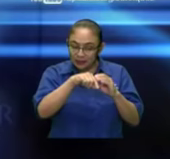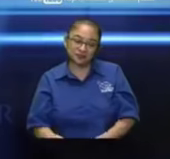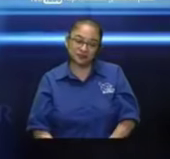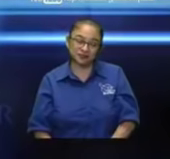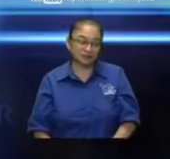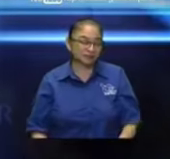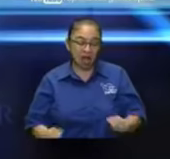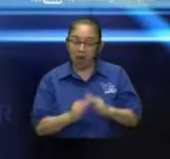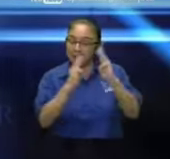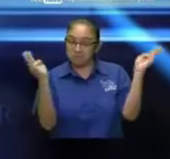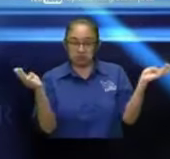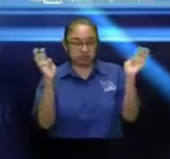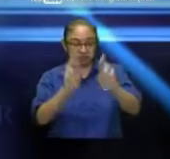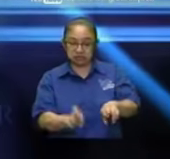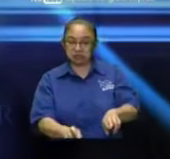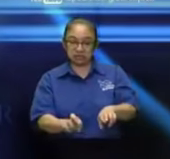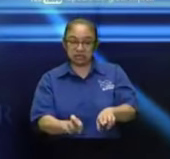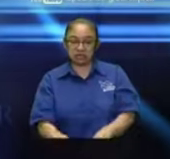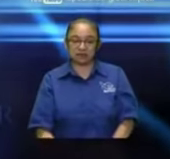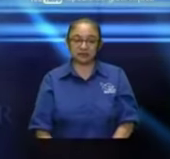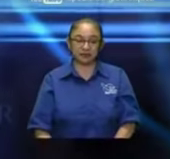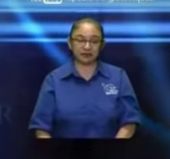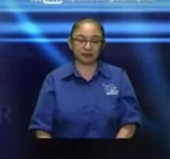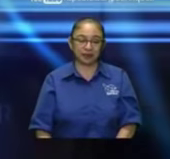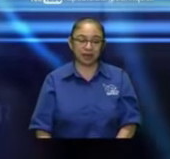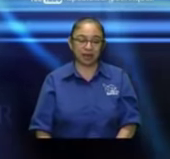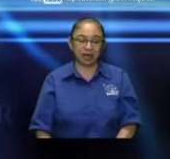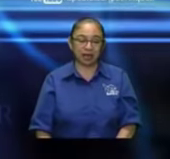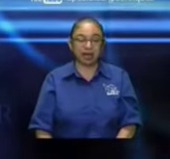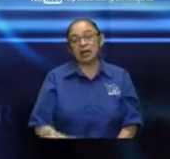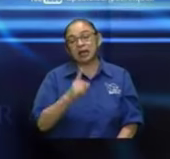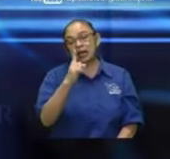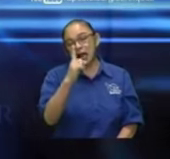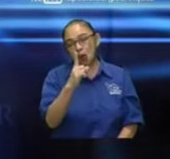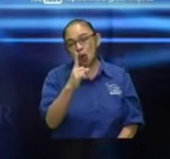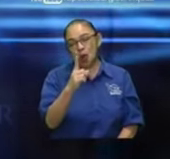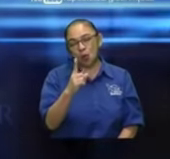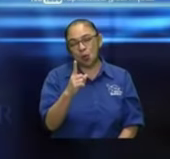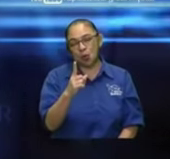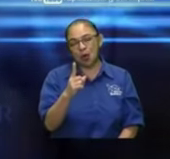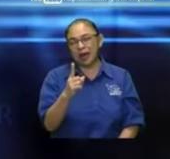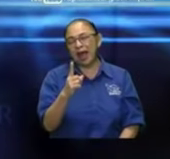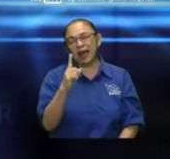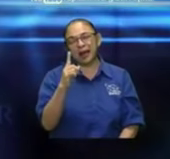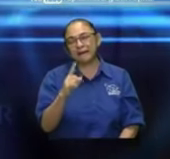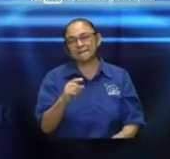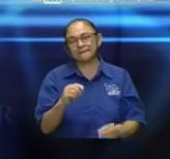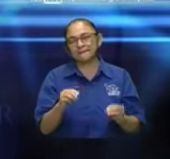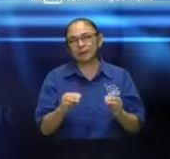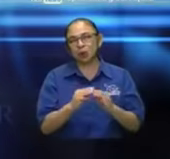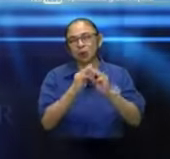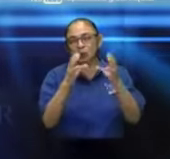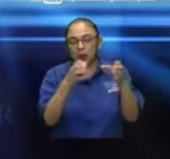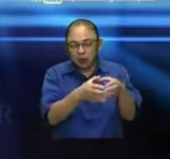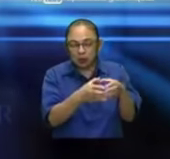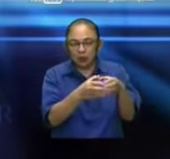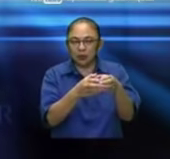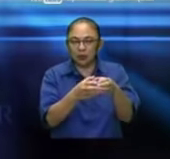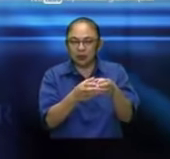populacho, así dicen las versiones. Pero era un grupo de gente que lo que su chance era